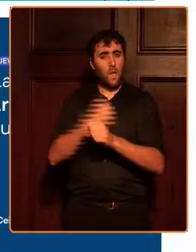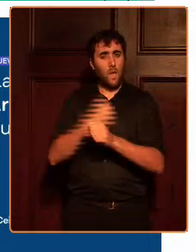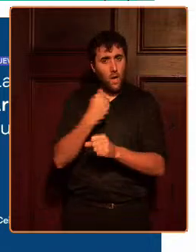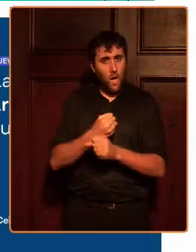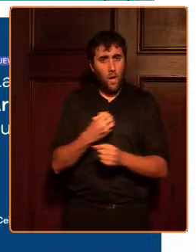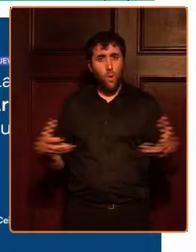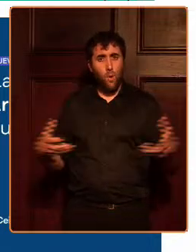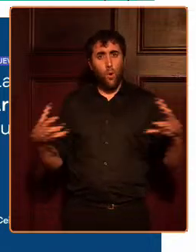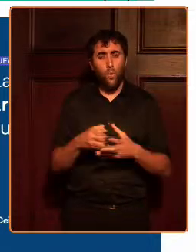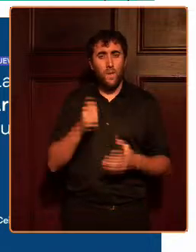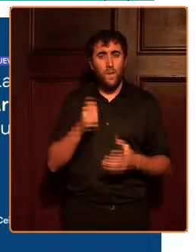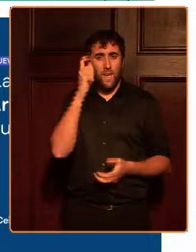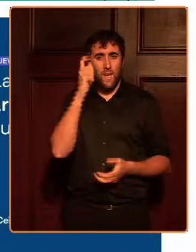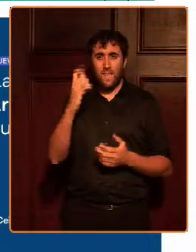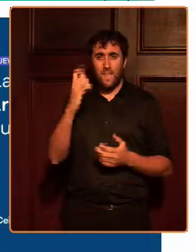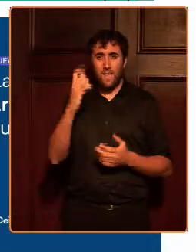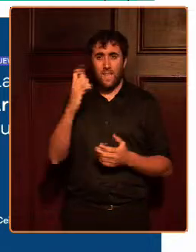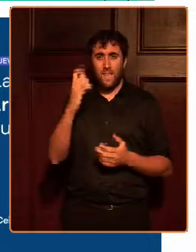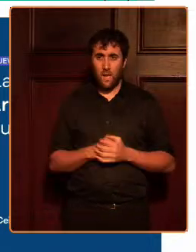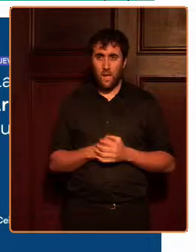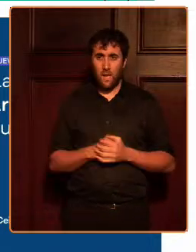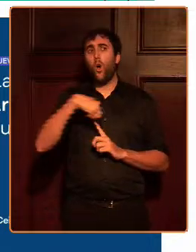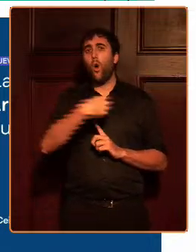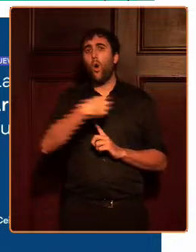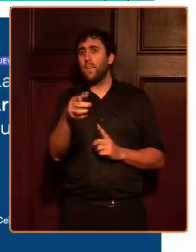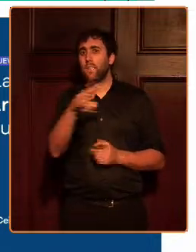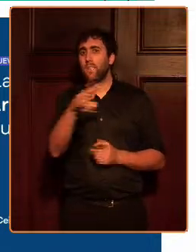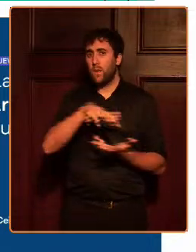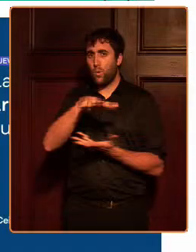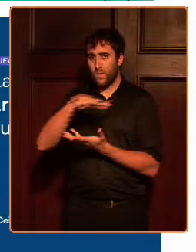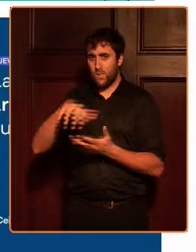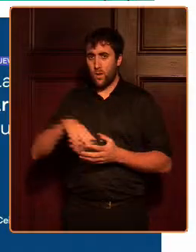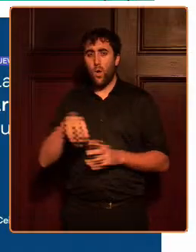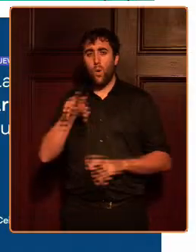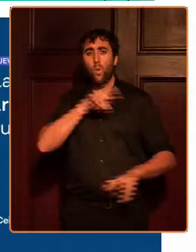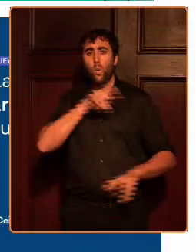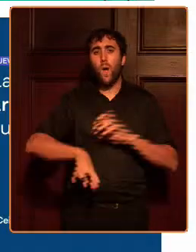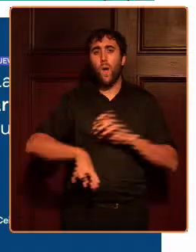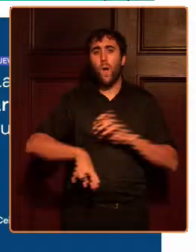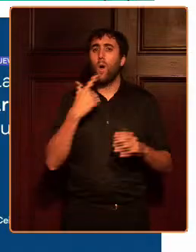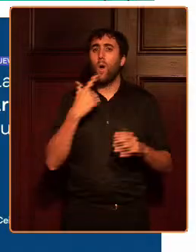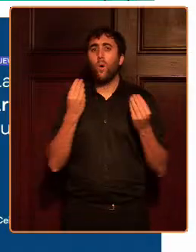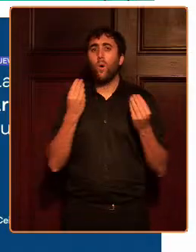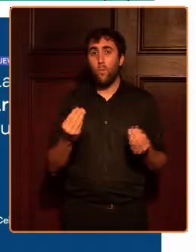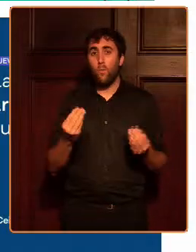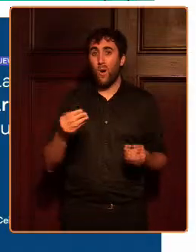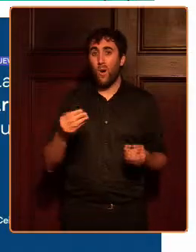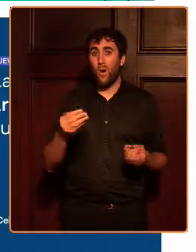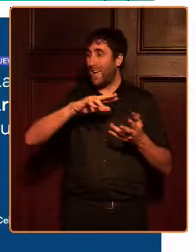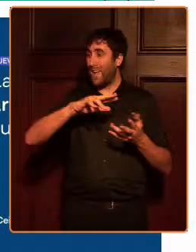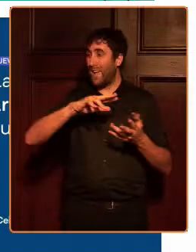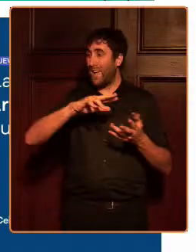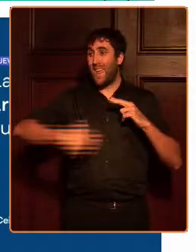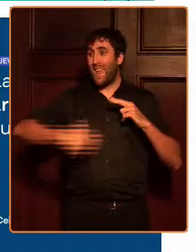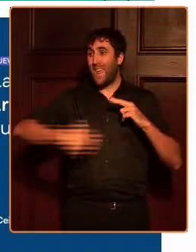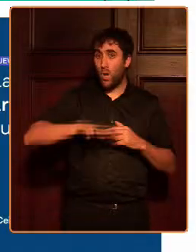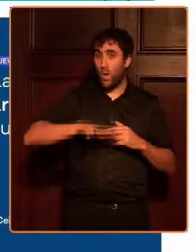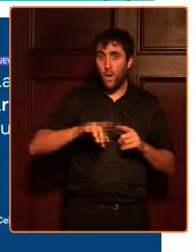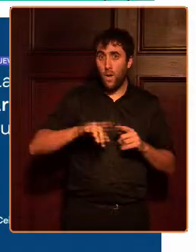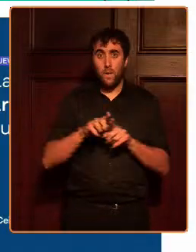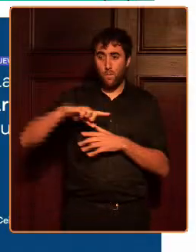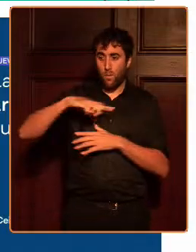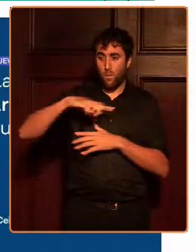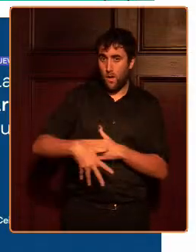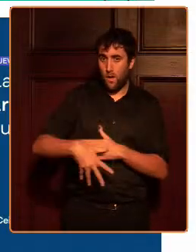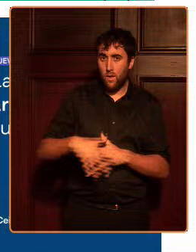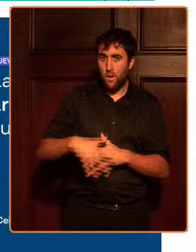integración de la inteligencia artificial en otros contextos y tratando de trabajar en la región. Porque creemos que la experiencia que